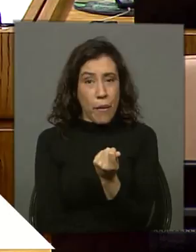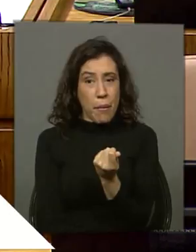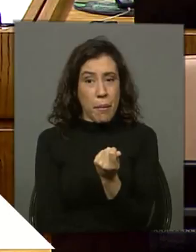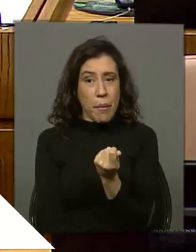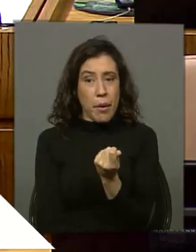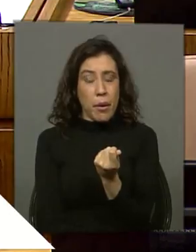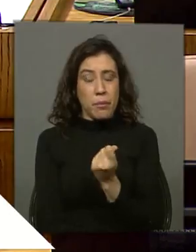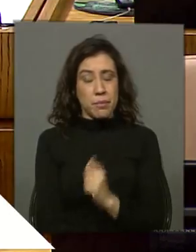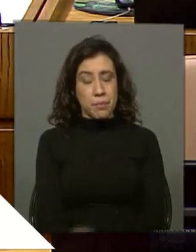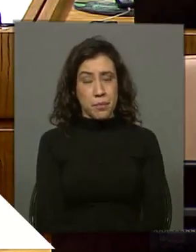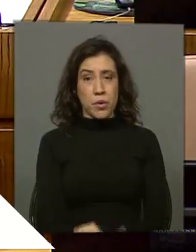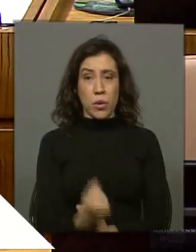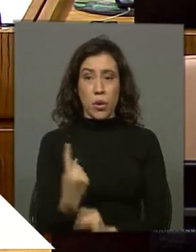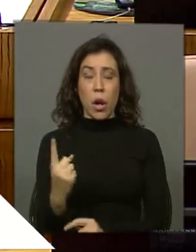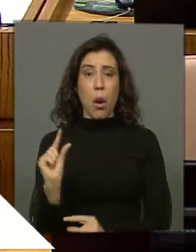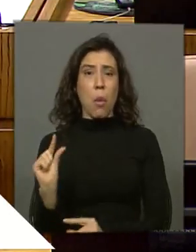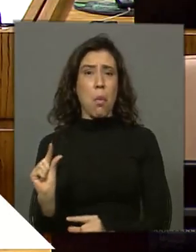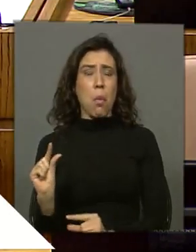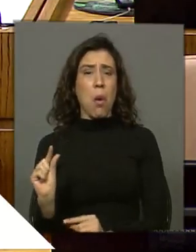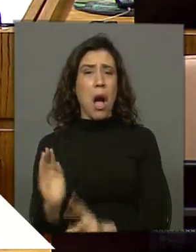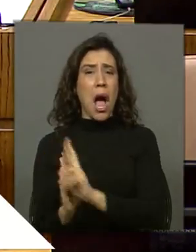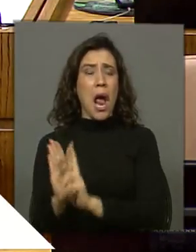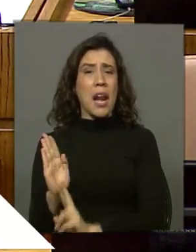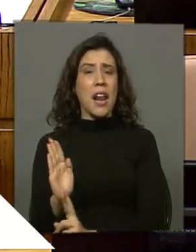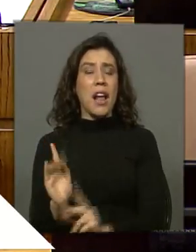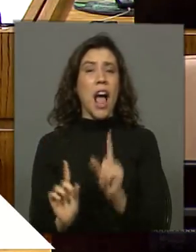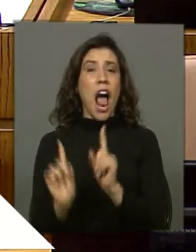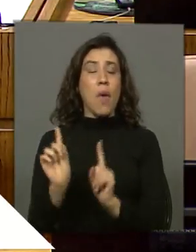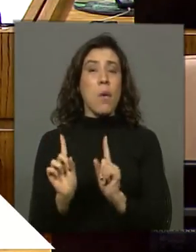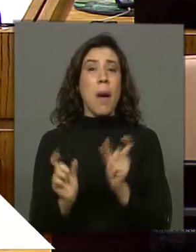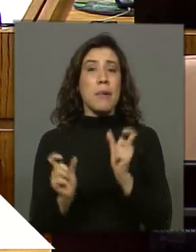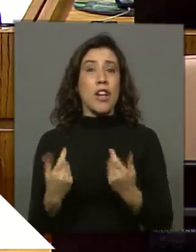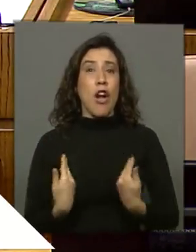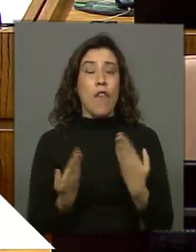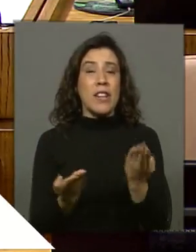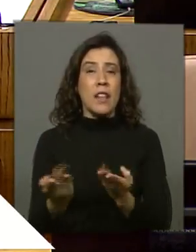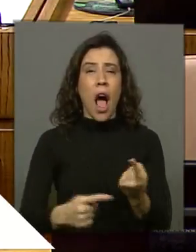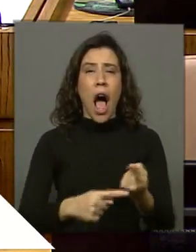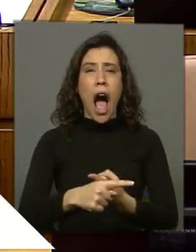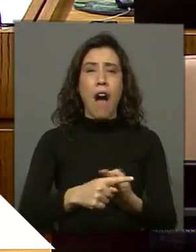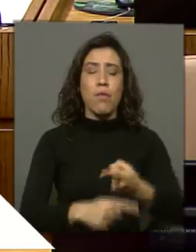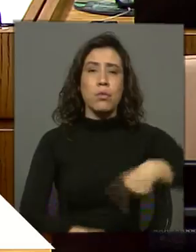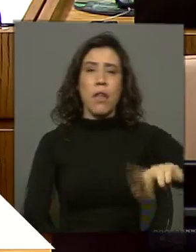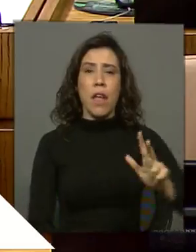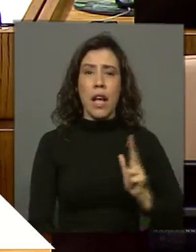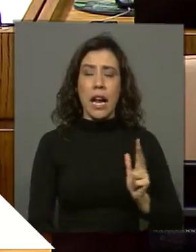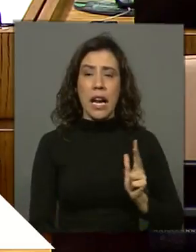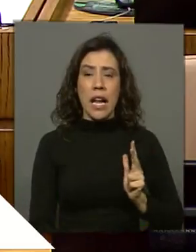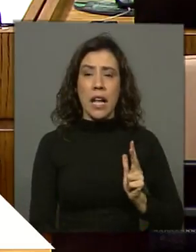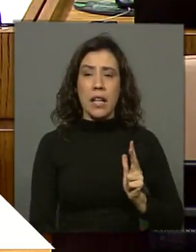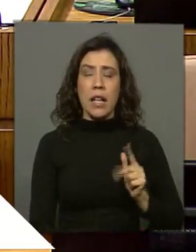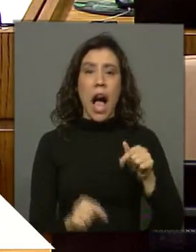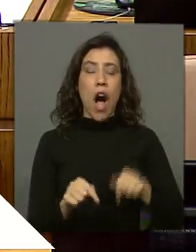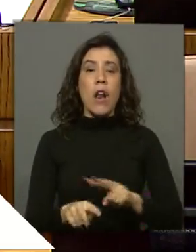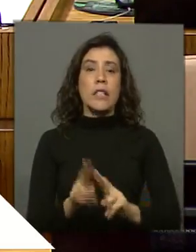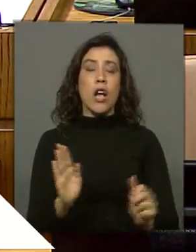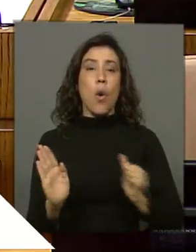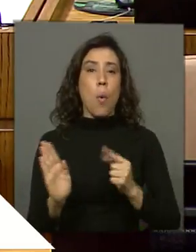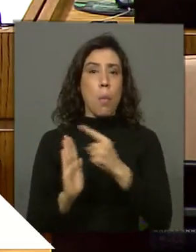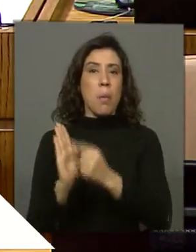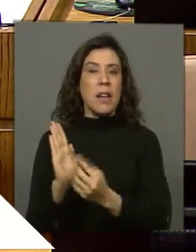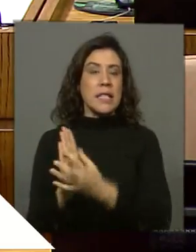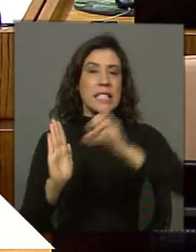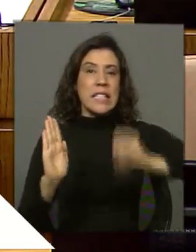por un lado pocas reglas que hacían que algunos prestadores abusaran de sus consumidores que aquí se apretan es decir se